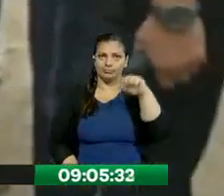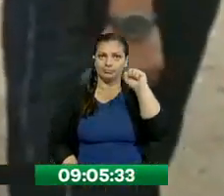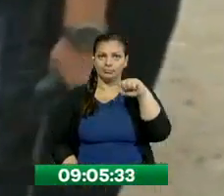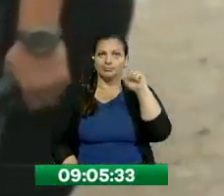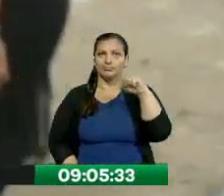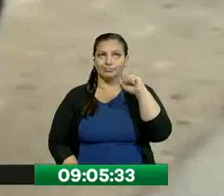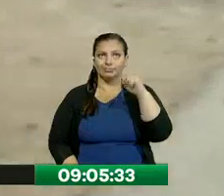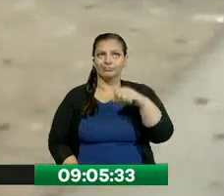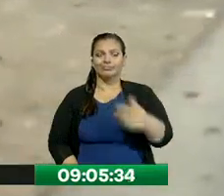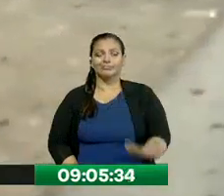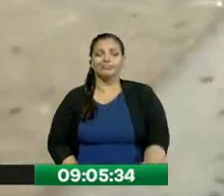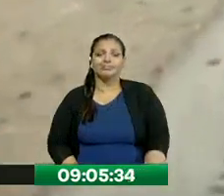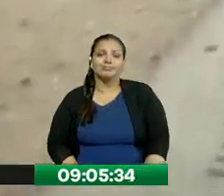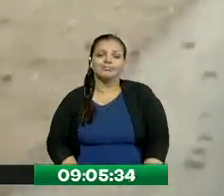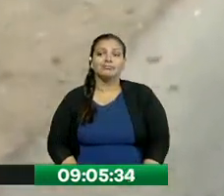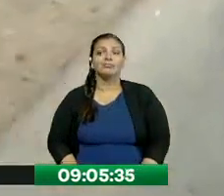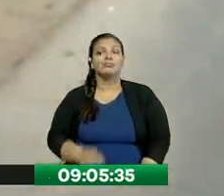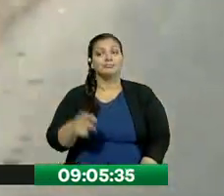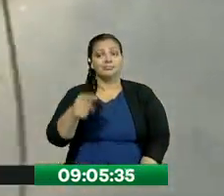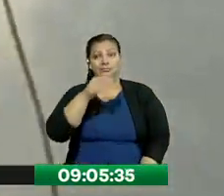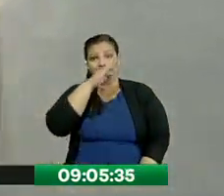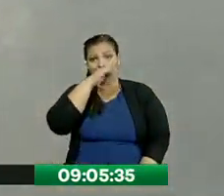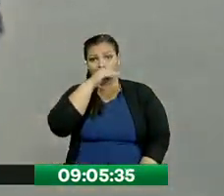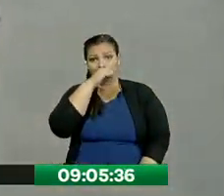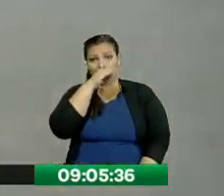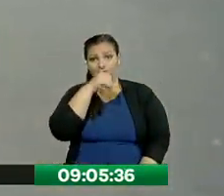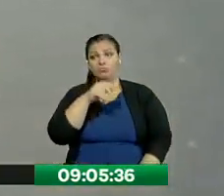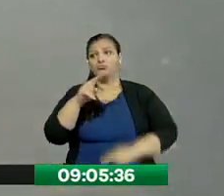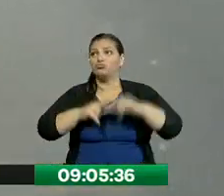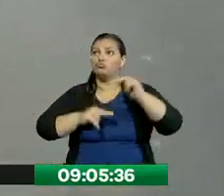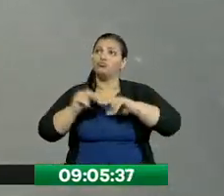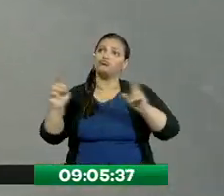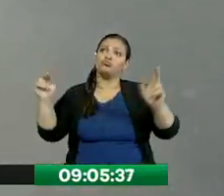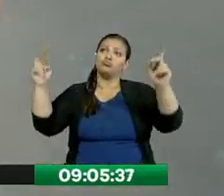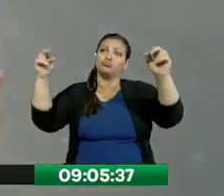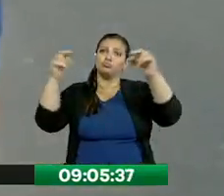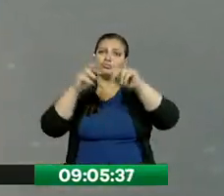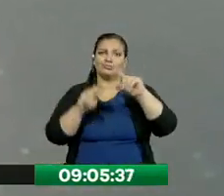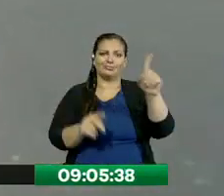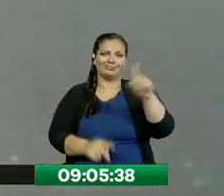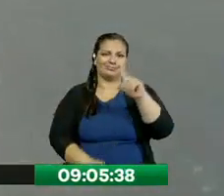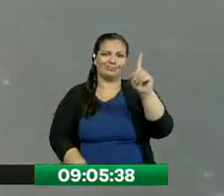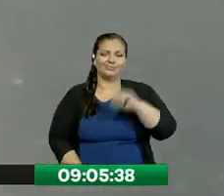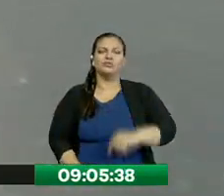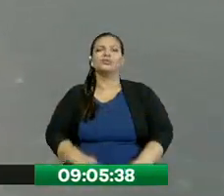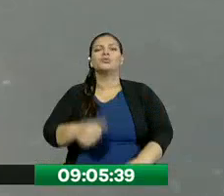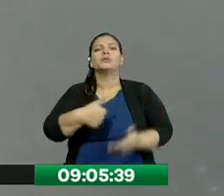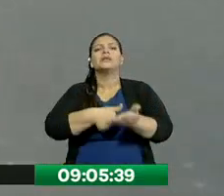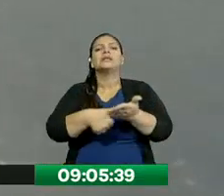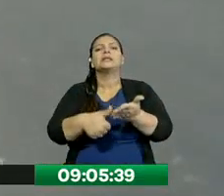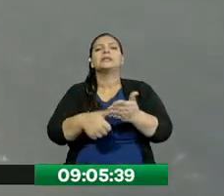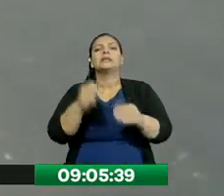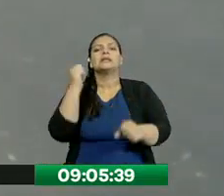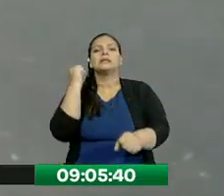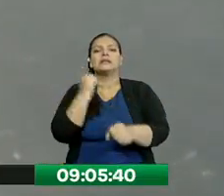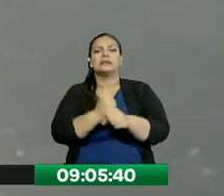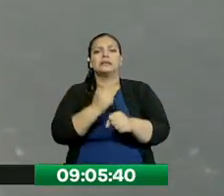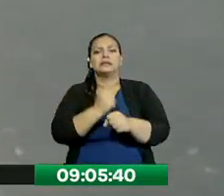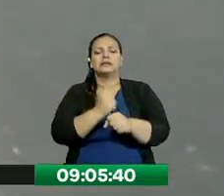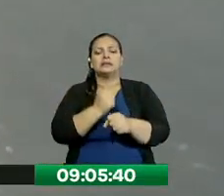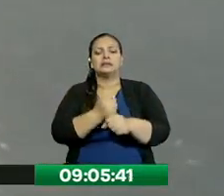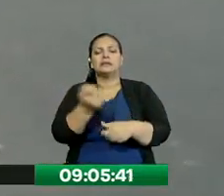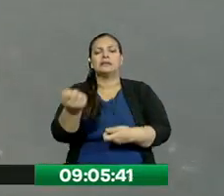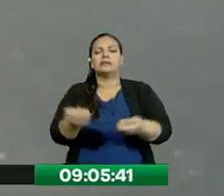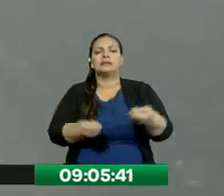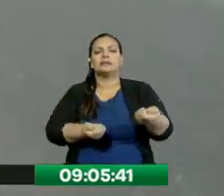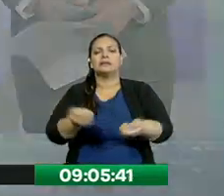la autoridad competente de hacer este tipo de obras, al menos aquí a lo largo de la vía La Costa, y no la Comisión de Tránsito del Ecuador. Eso